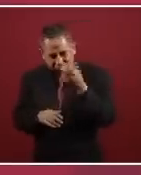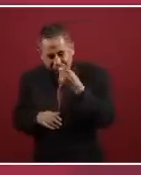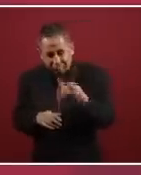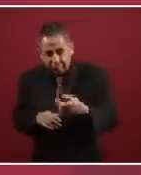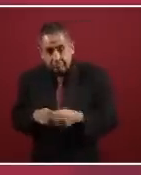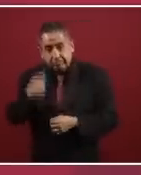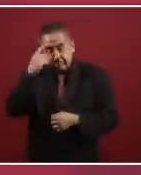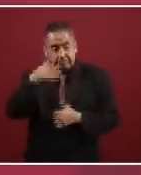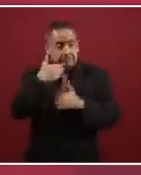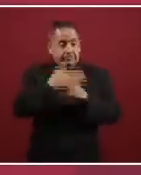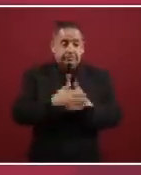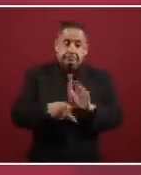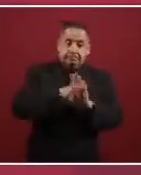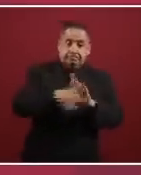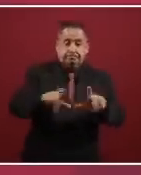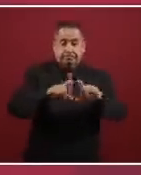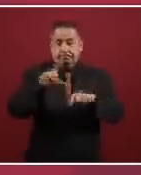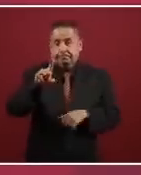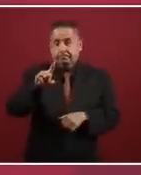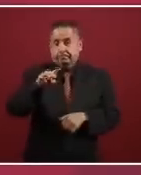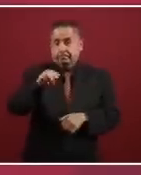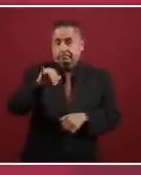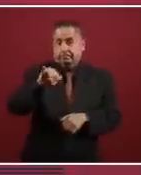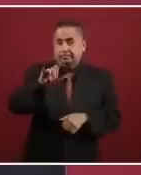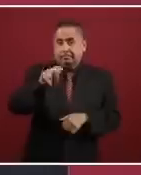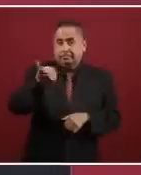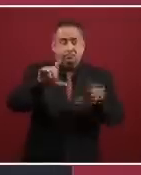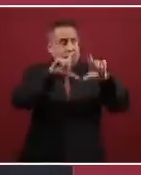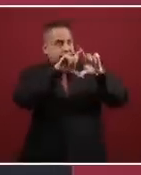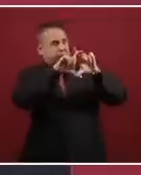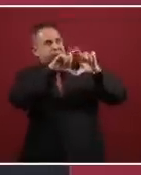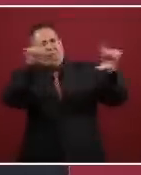que el milenio, ¿sí?,